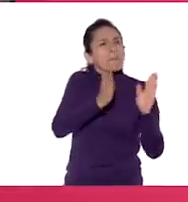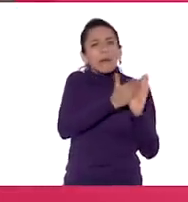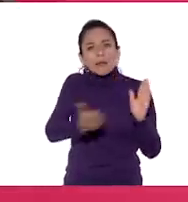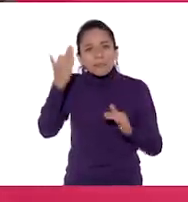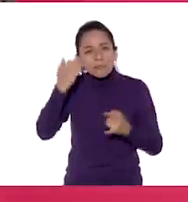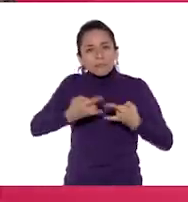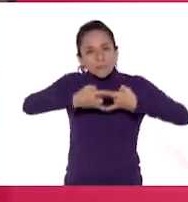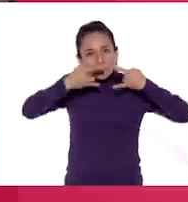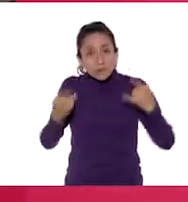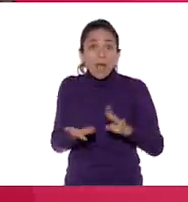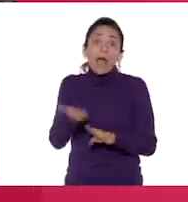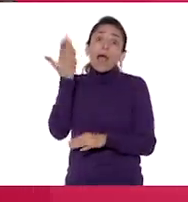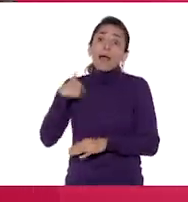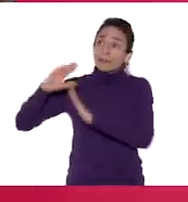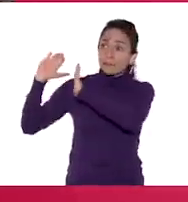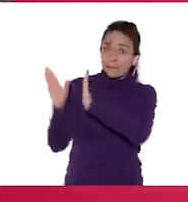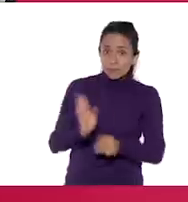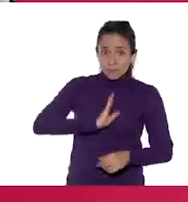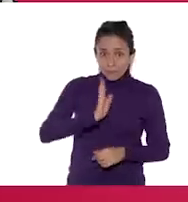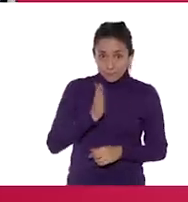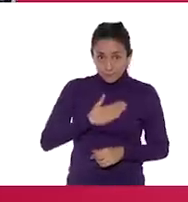el México actual.